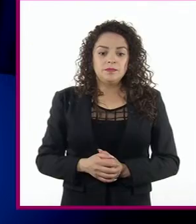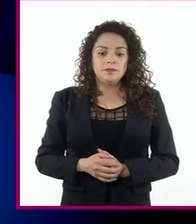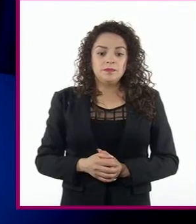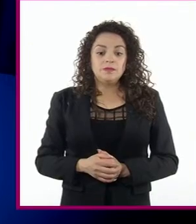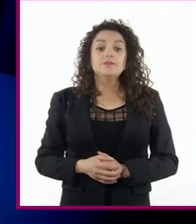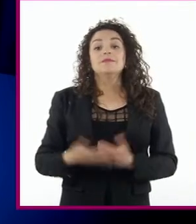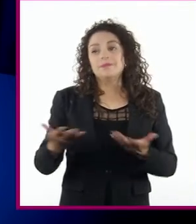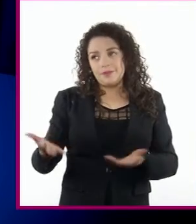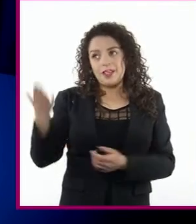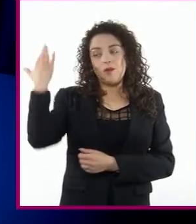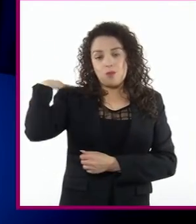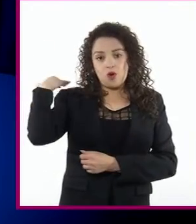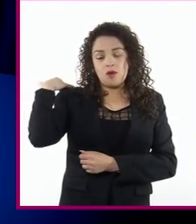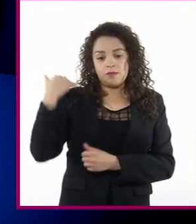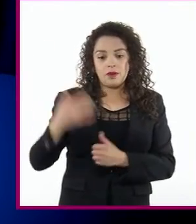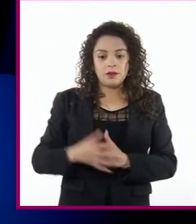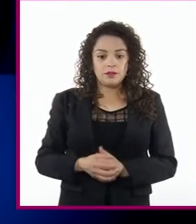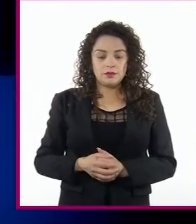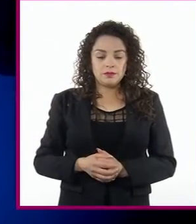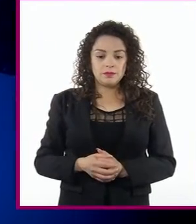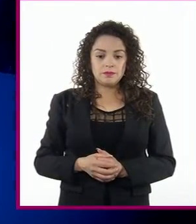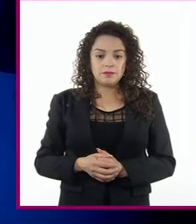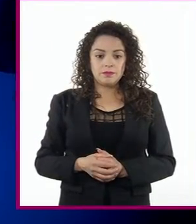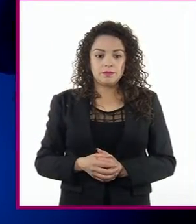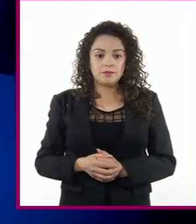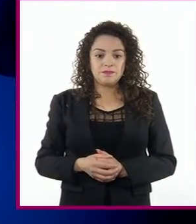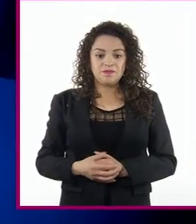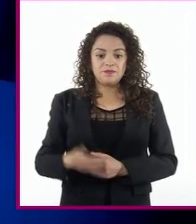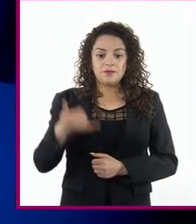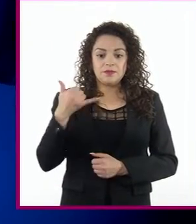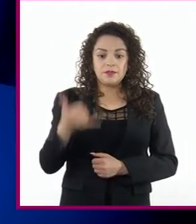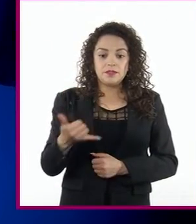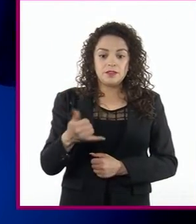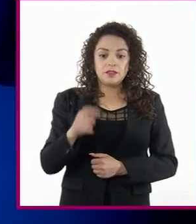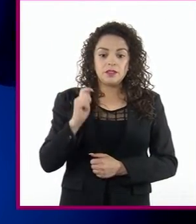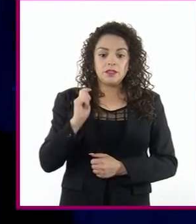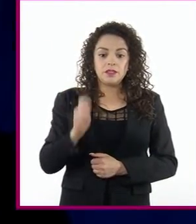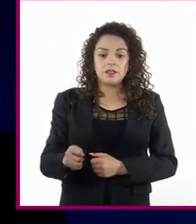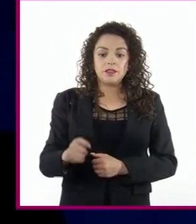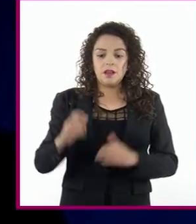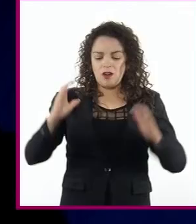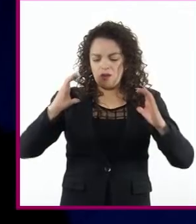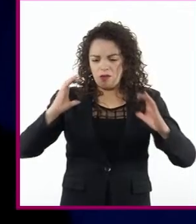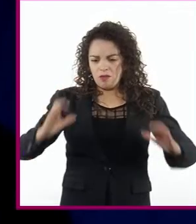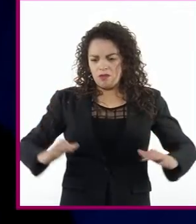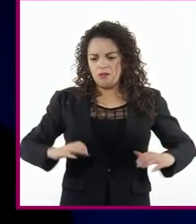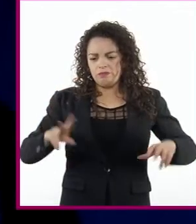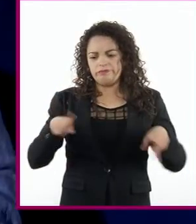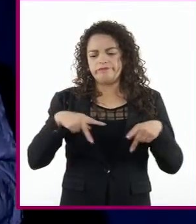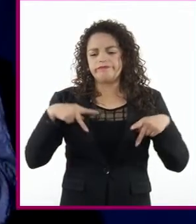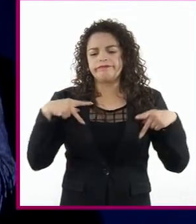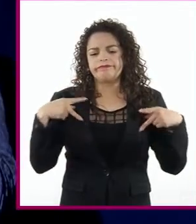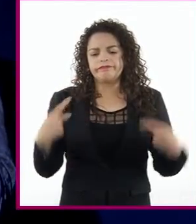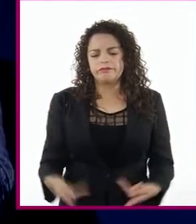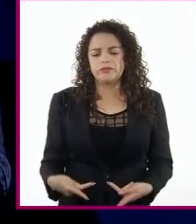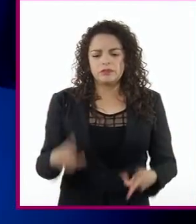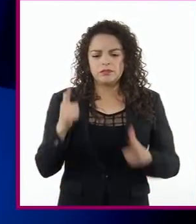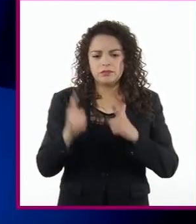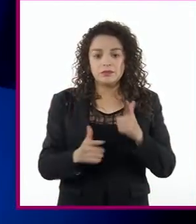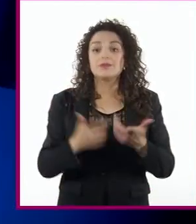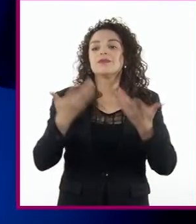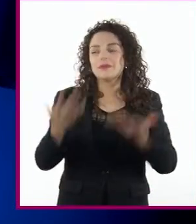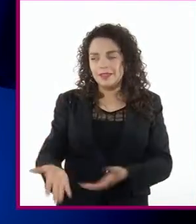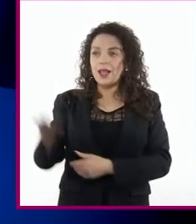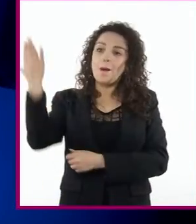El pulmón. Ay, no. Y una lesitud así, en todo el cuerpo. ¡El pulmón!